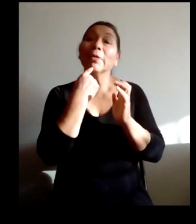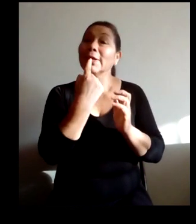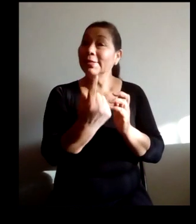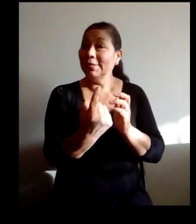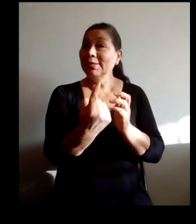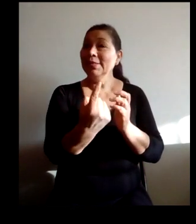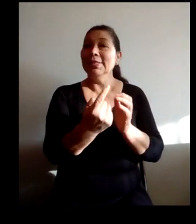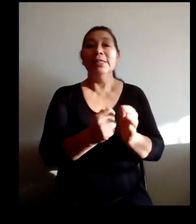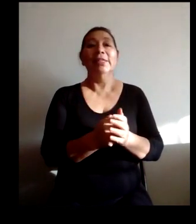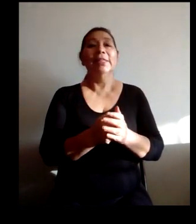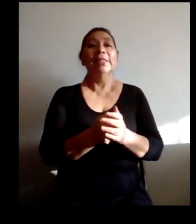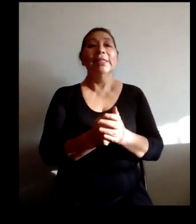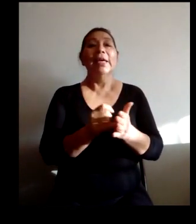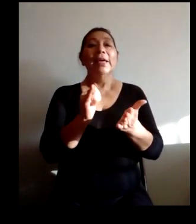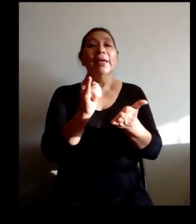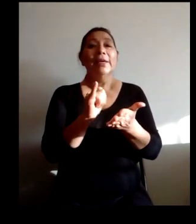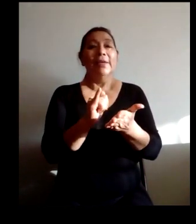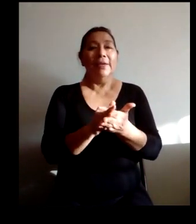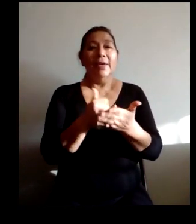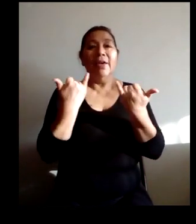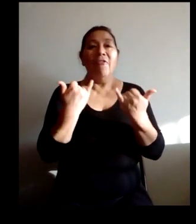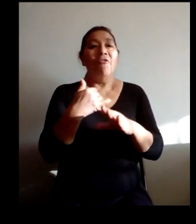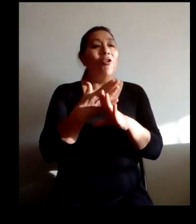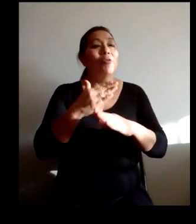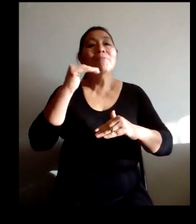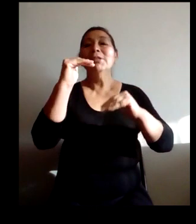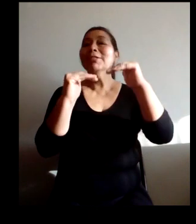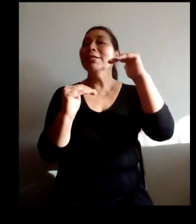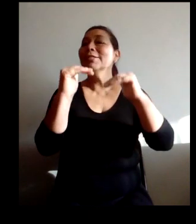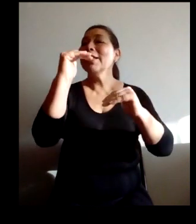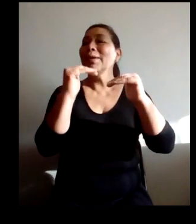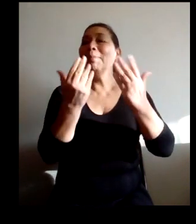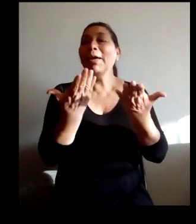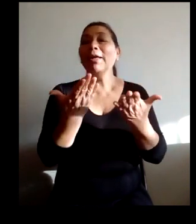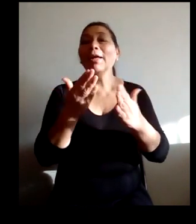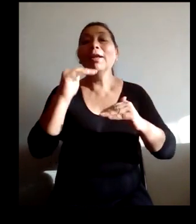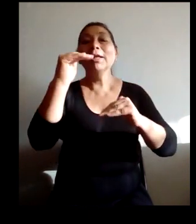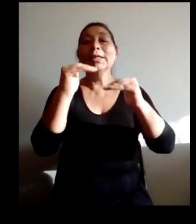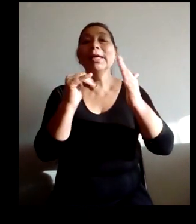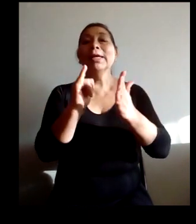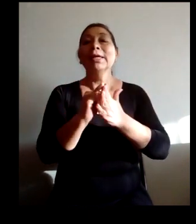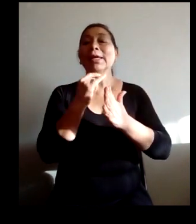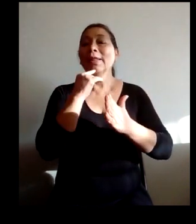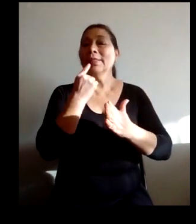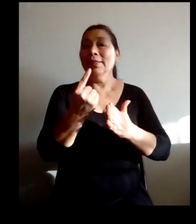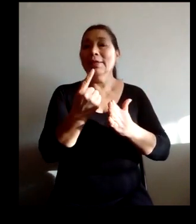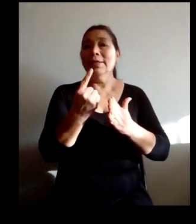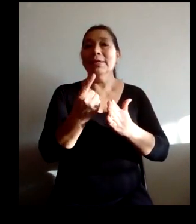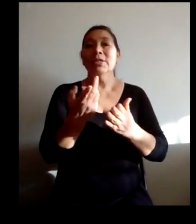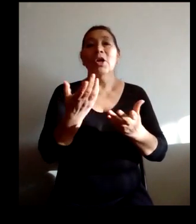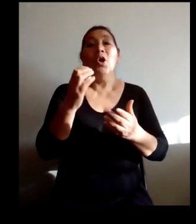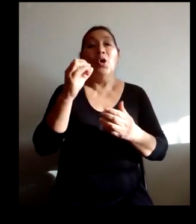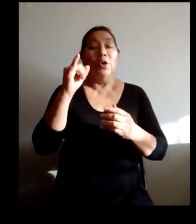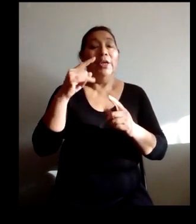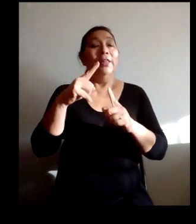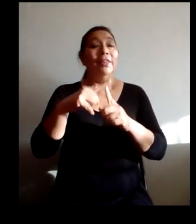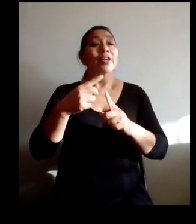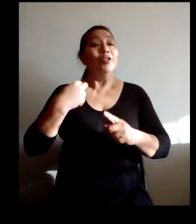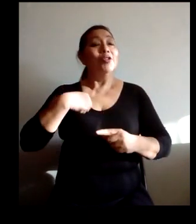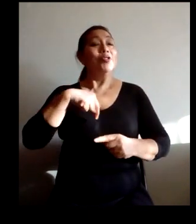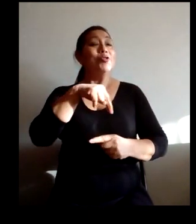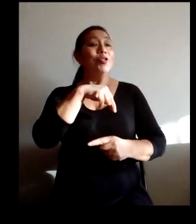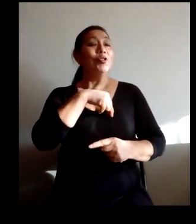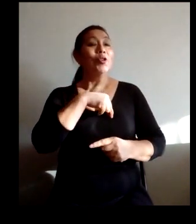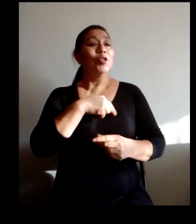nosotros queremos relevar, y es lo que hemos subrayado, es que es el método estandarizado. Es el estándar que ha establecido la OIT